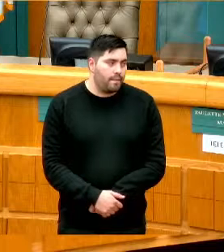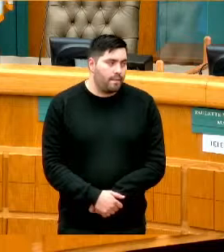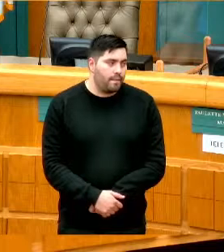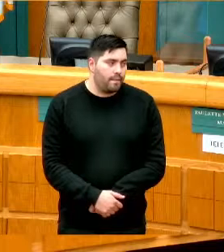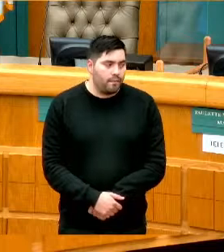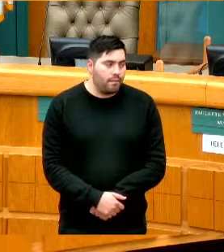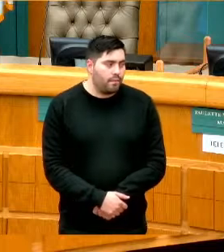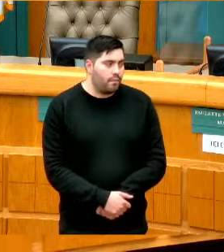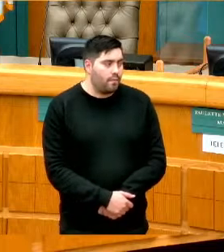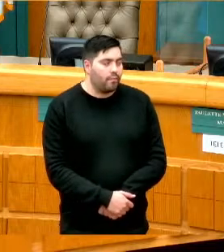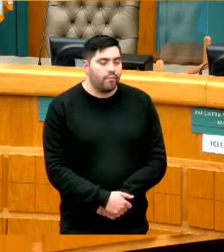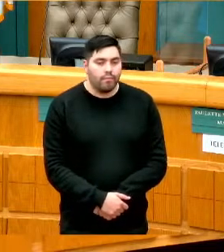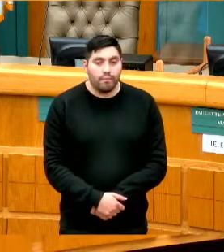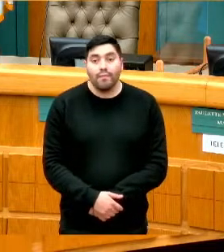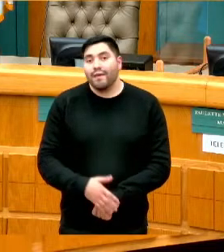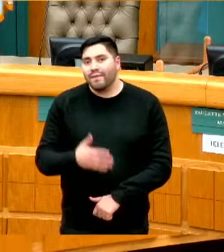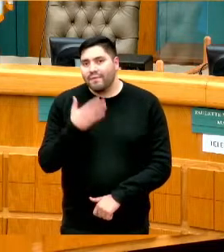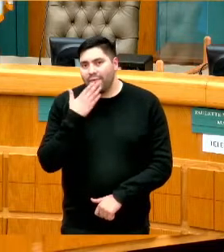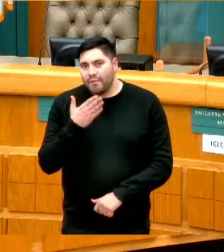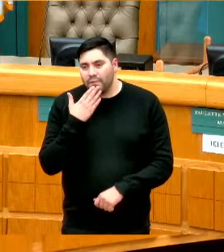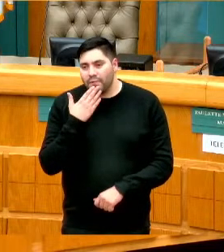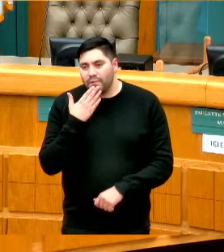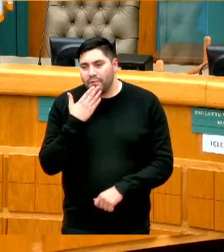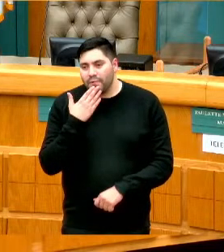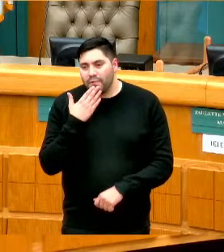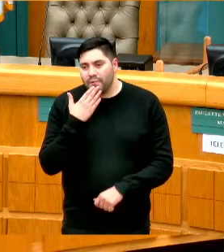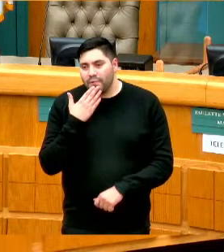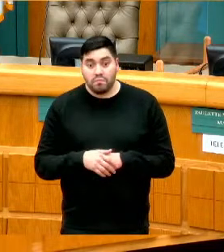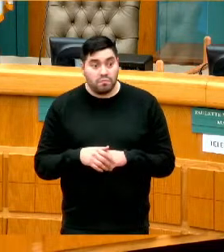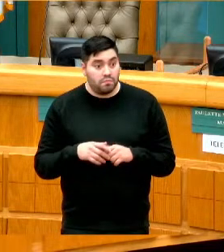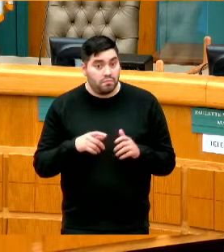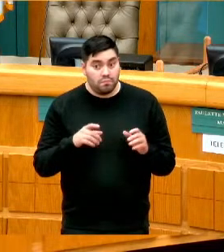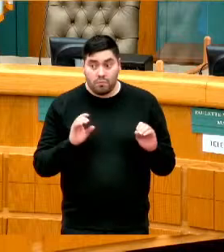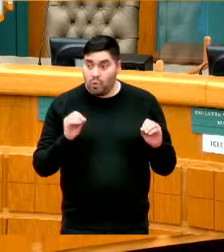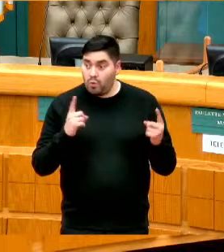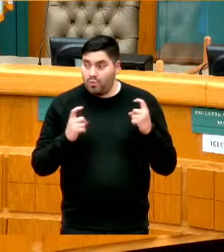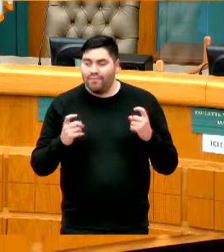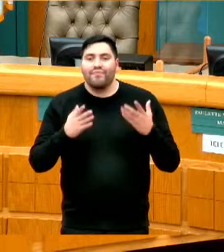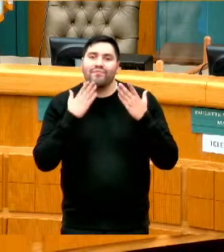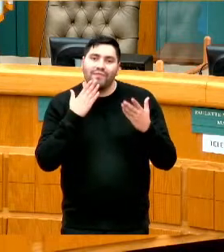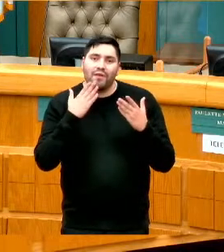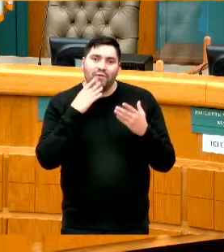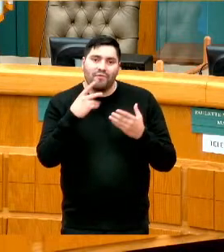sitio. Thank you. Seeing that there's no questions, thank you for